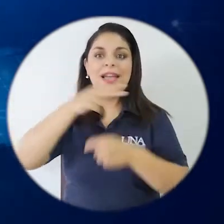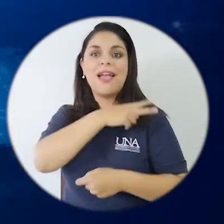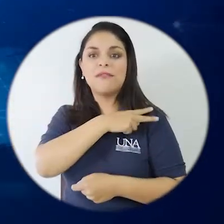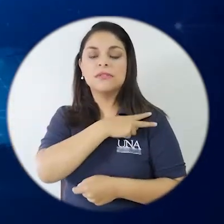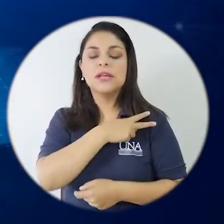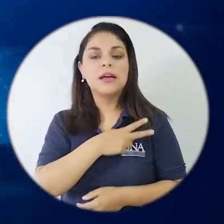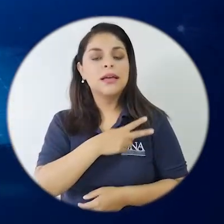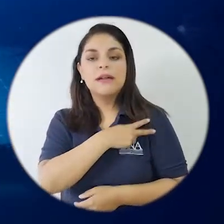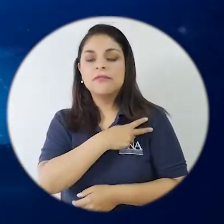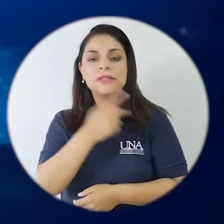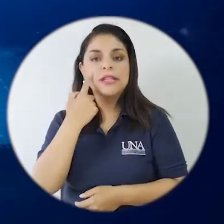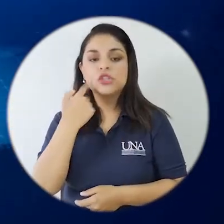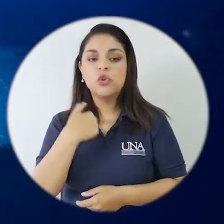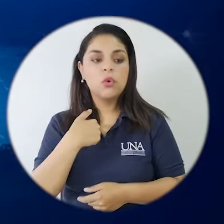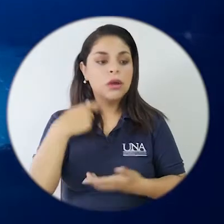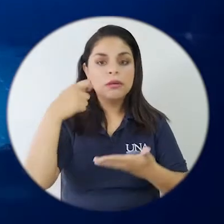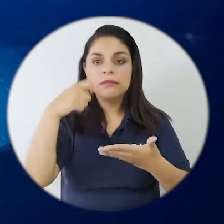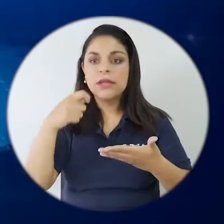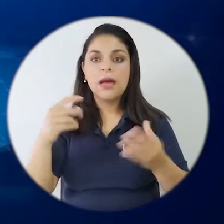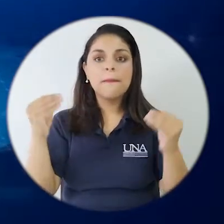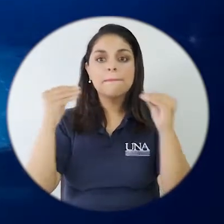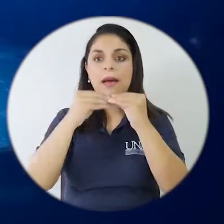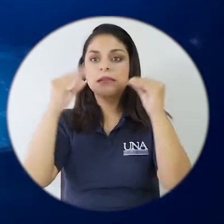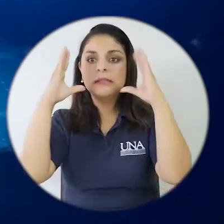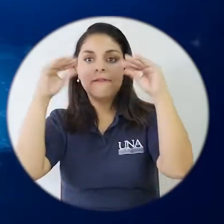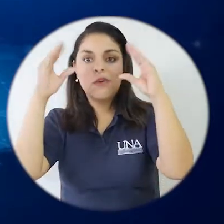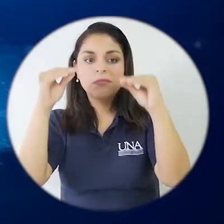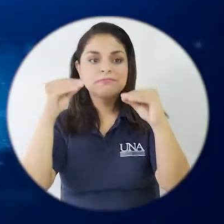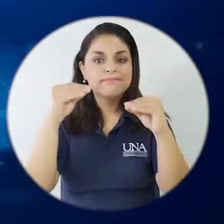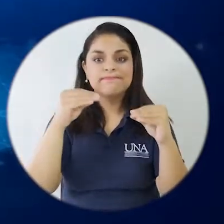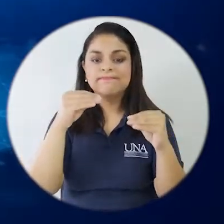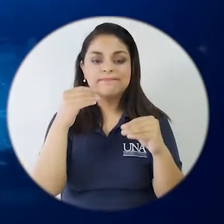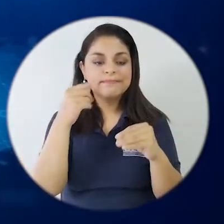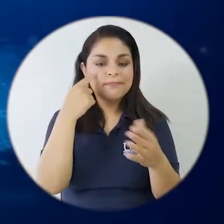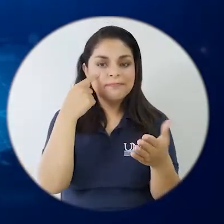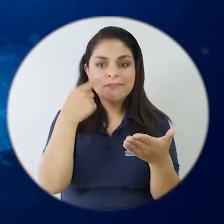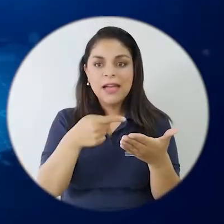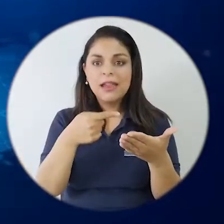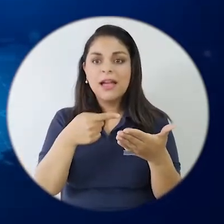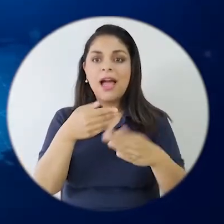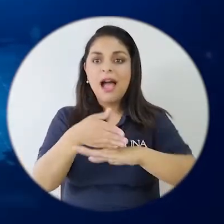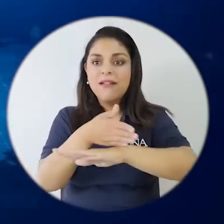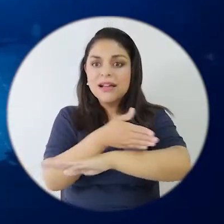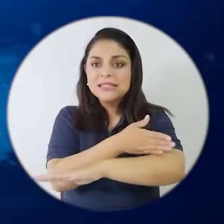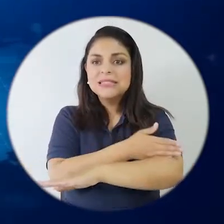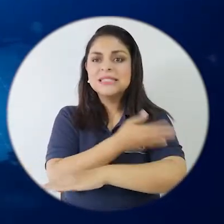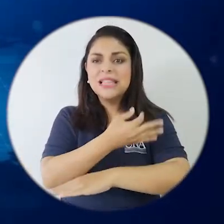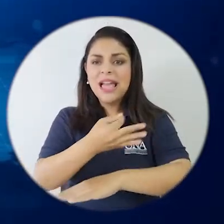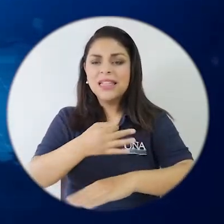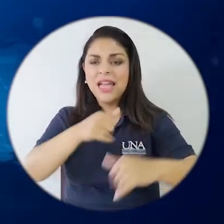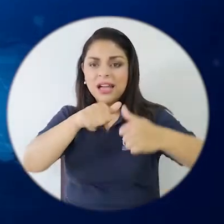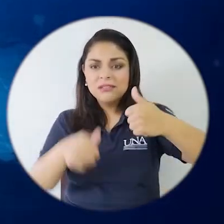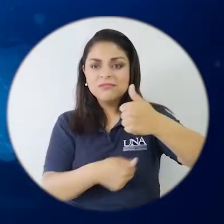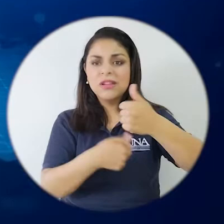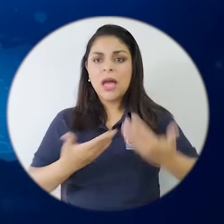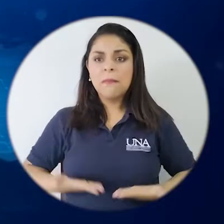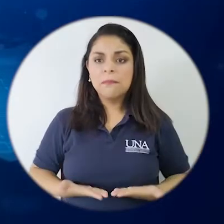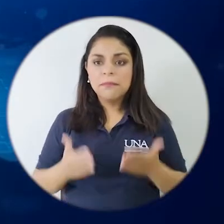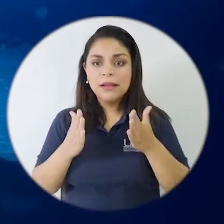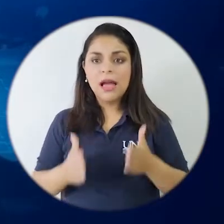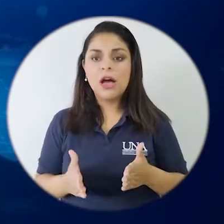jefes decían, tenemos que revisar más informes, tenemos que estar verificando el avance día a día de los